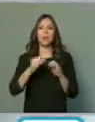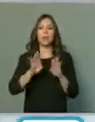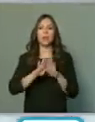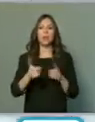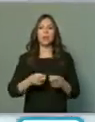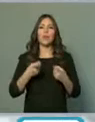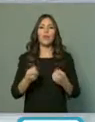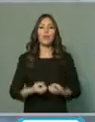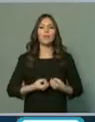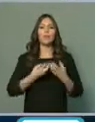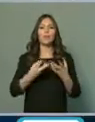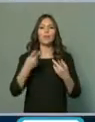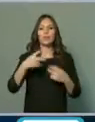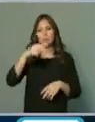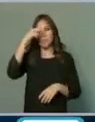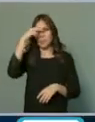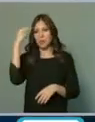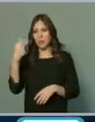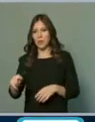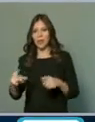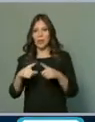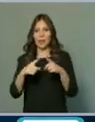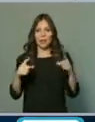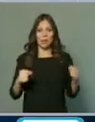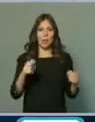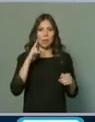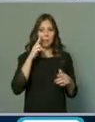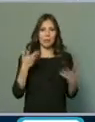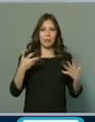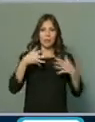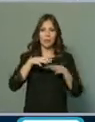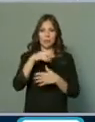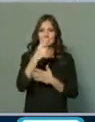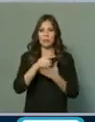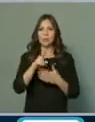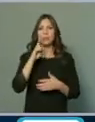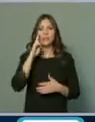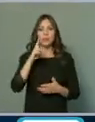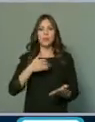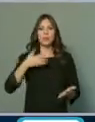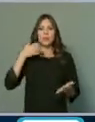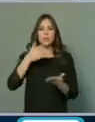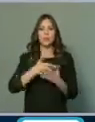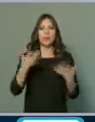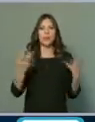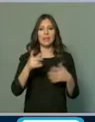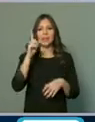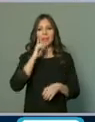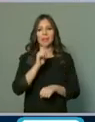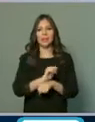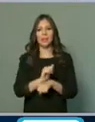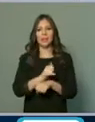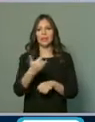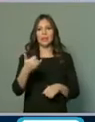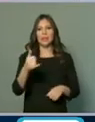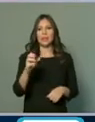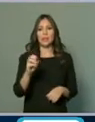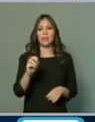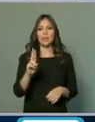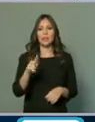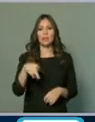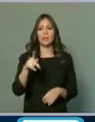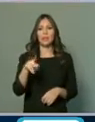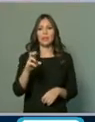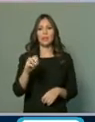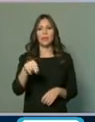expresar esta parte mexico-japonesa. Las invito a que también vayan y visiten lo que hace esta artista Youko Nejo.